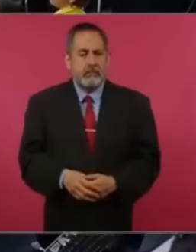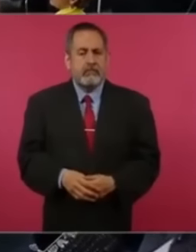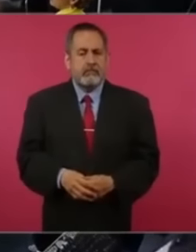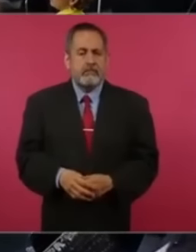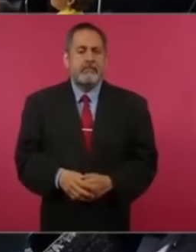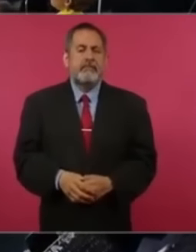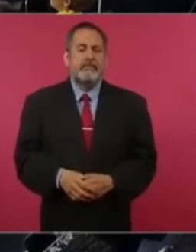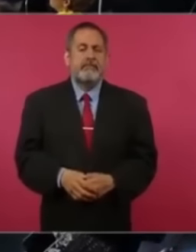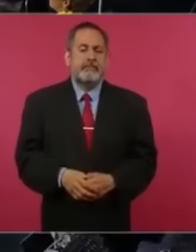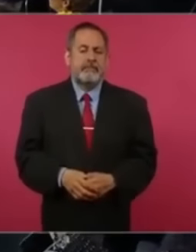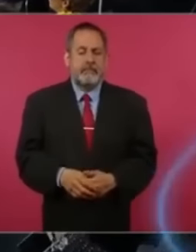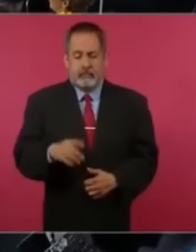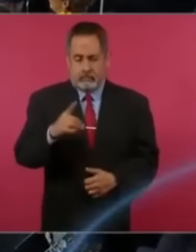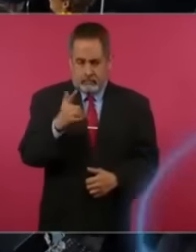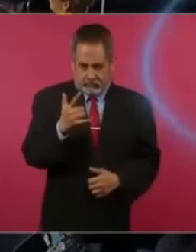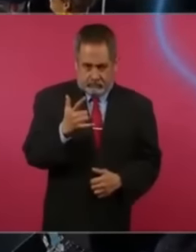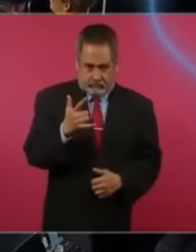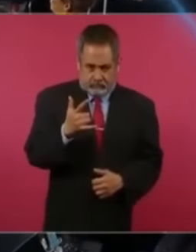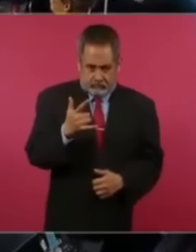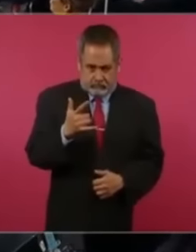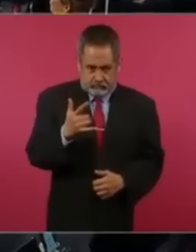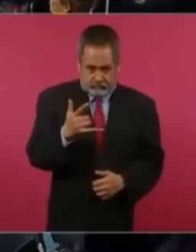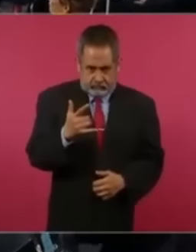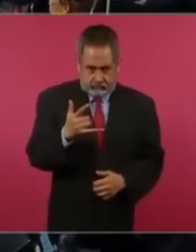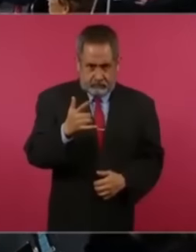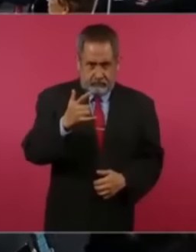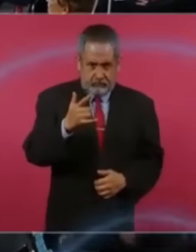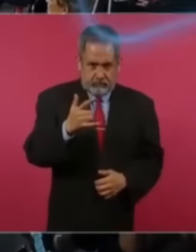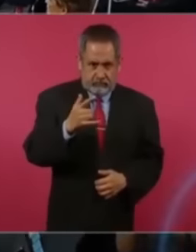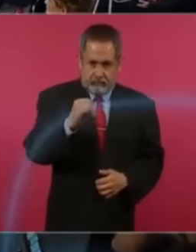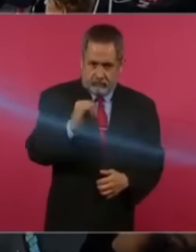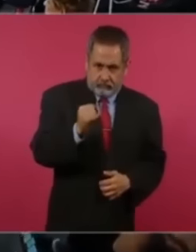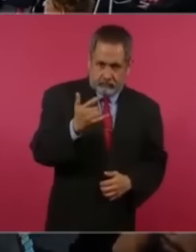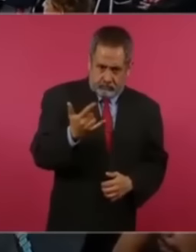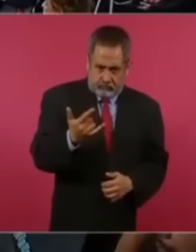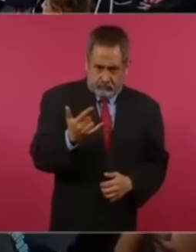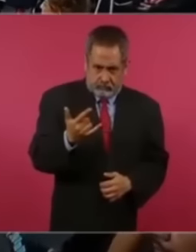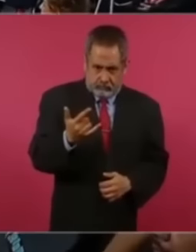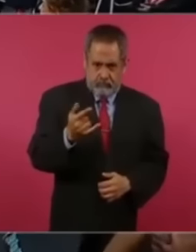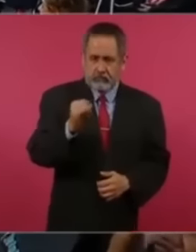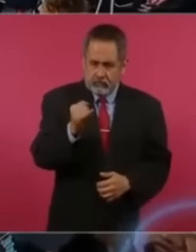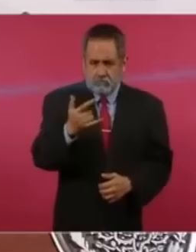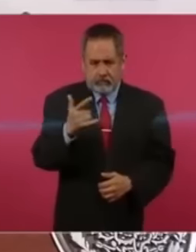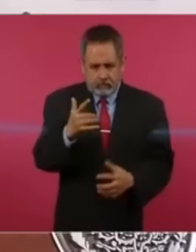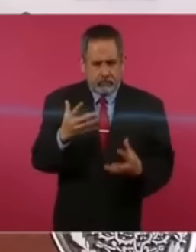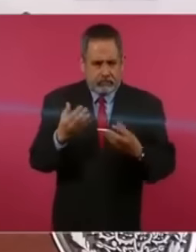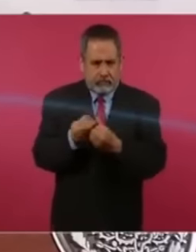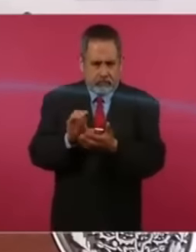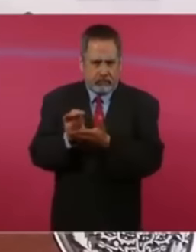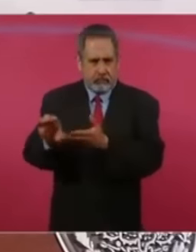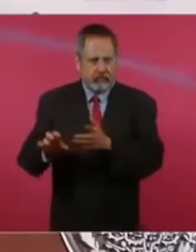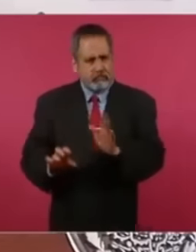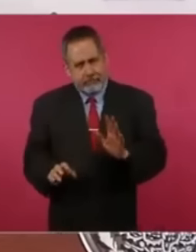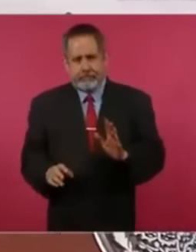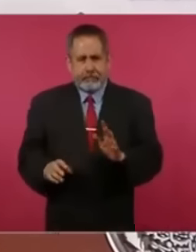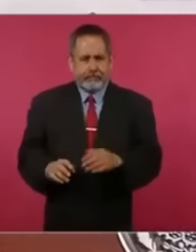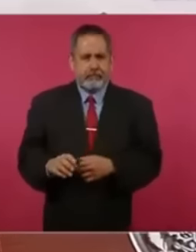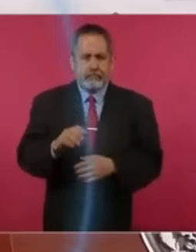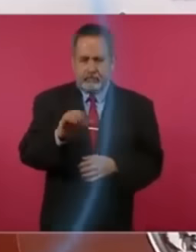sería... Es julio. Junio-julio. Ah, julio-julio. Junio-julio, exactamente. Por eso